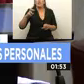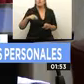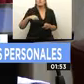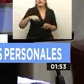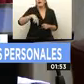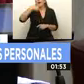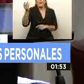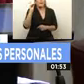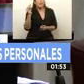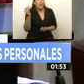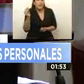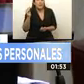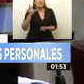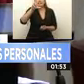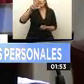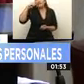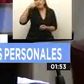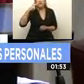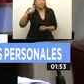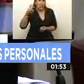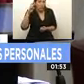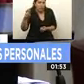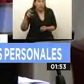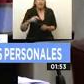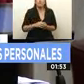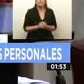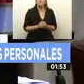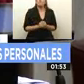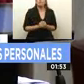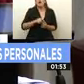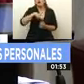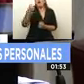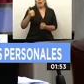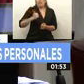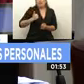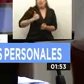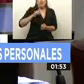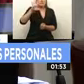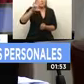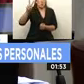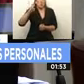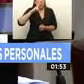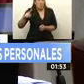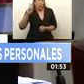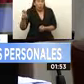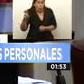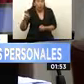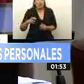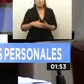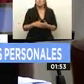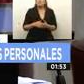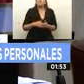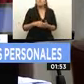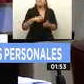contra un Brasil de casi 37000 contra un Canadá de 52000 y quiero